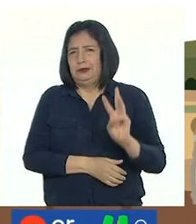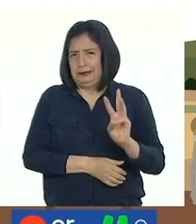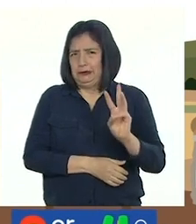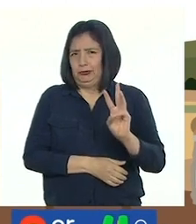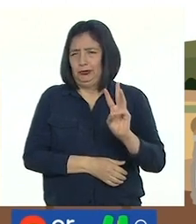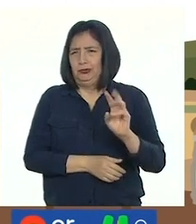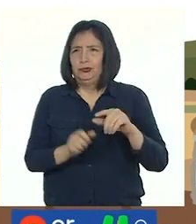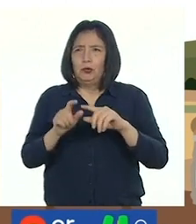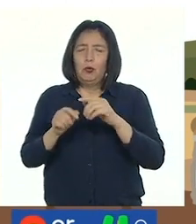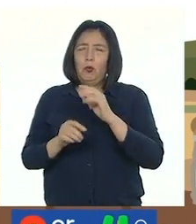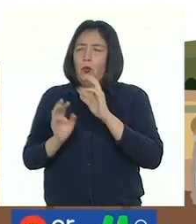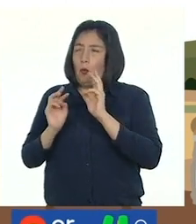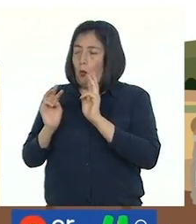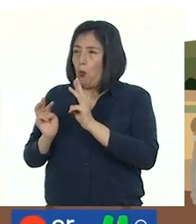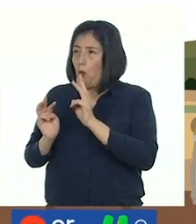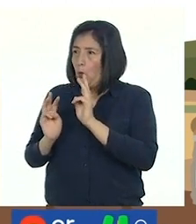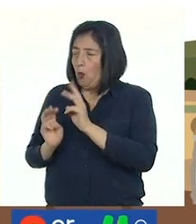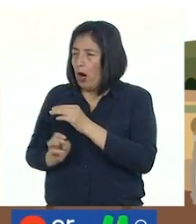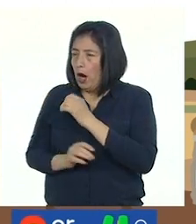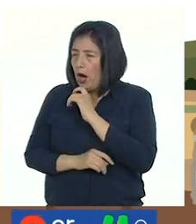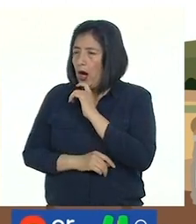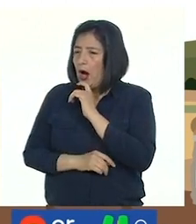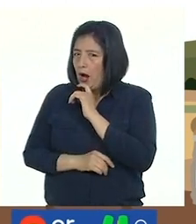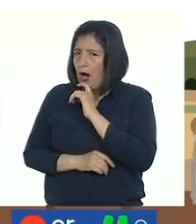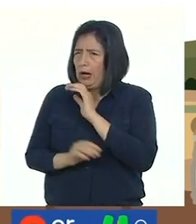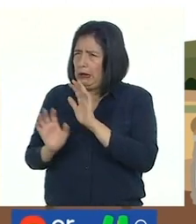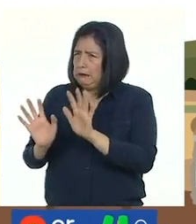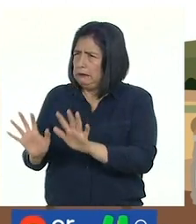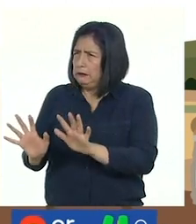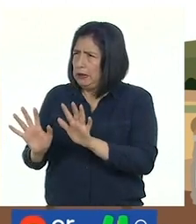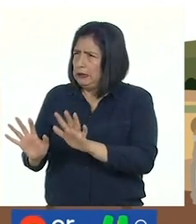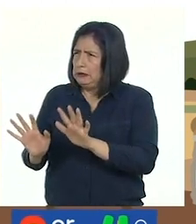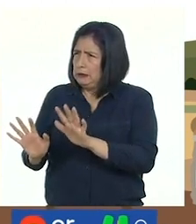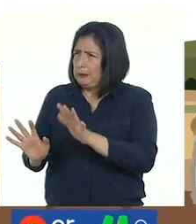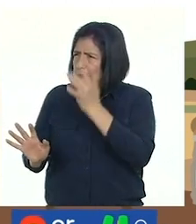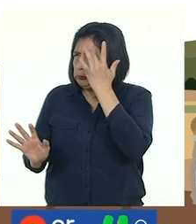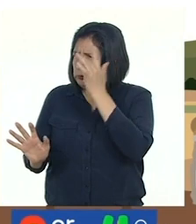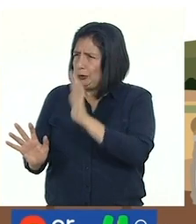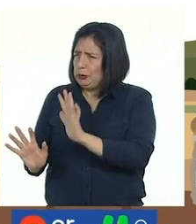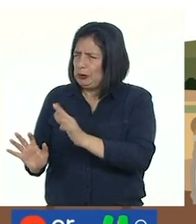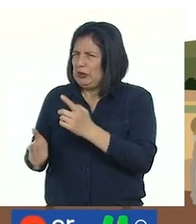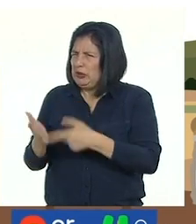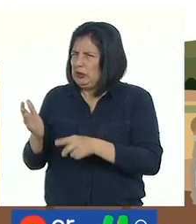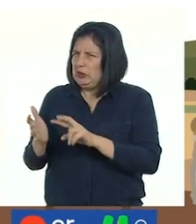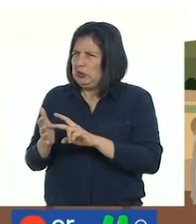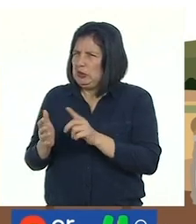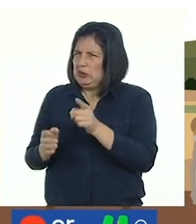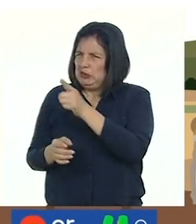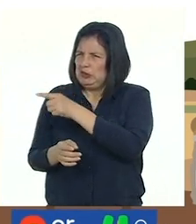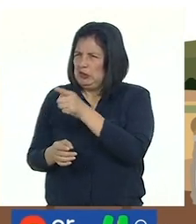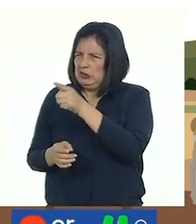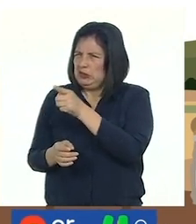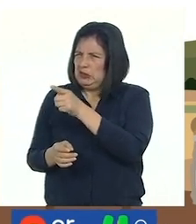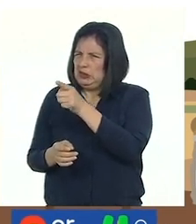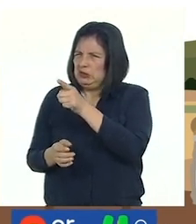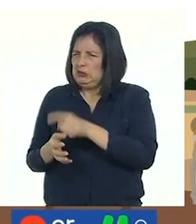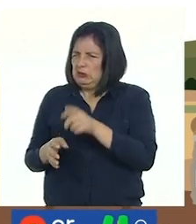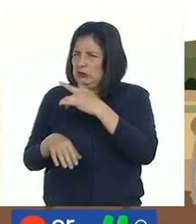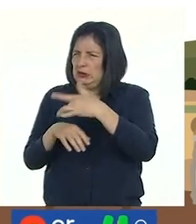terreno. ¡Wow, wow! Más despacio, cerebrito. ¿Y qué es eso de la izquierda del